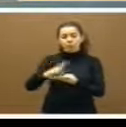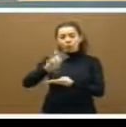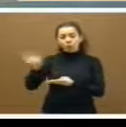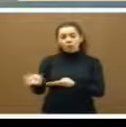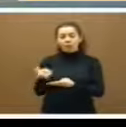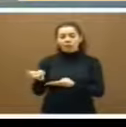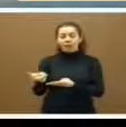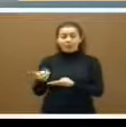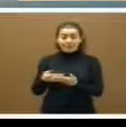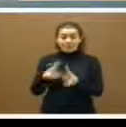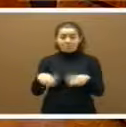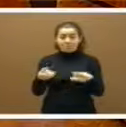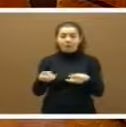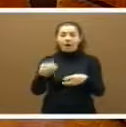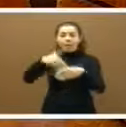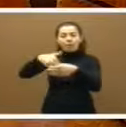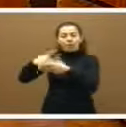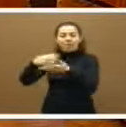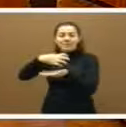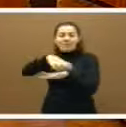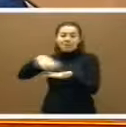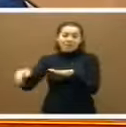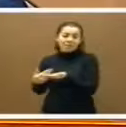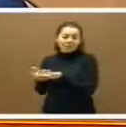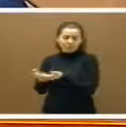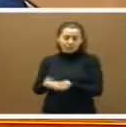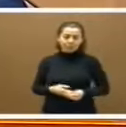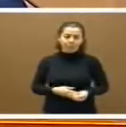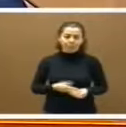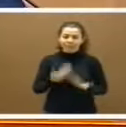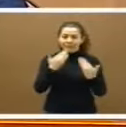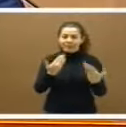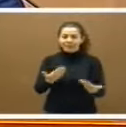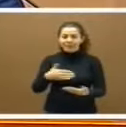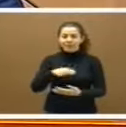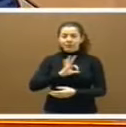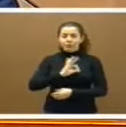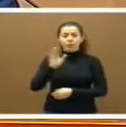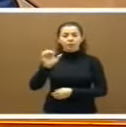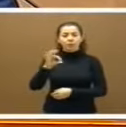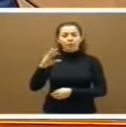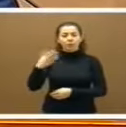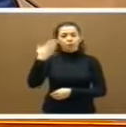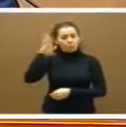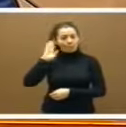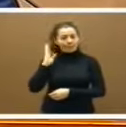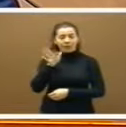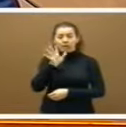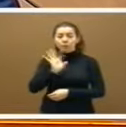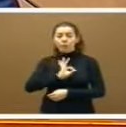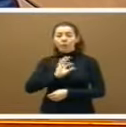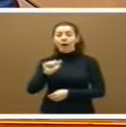más. Muchas gracias. SEÑOR gracias, señor Escobar. Por el Grupo Parlamentario Socialista tiene la palabra el señor Amado.